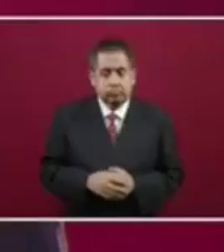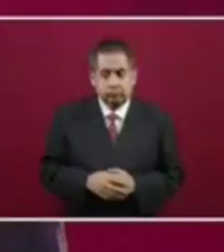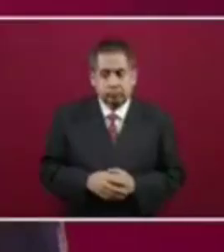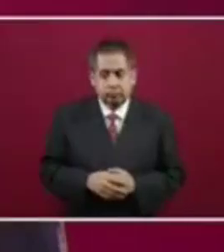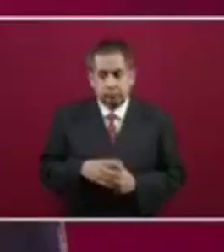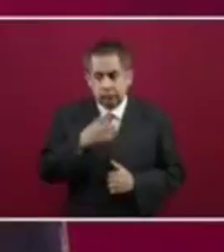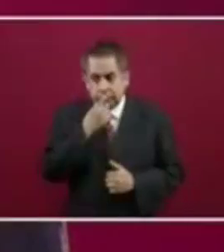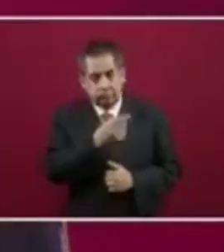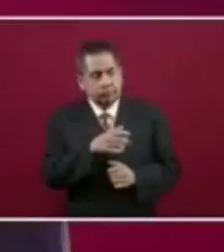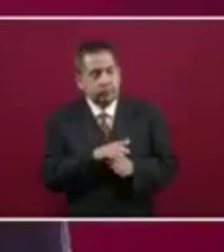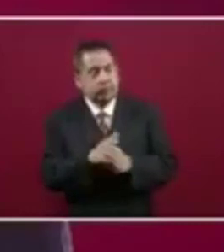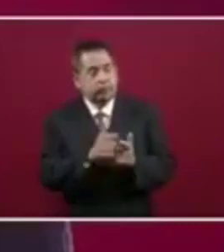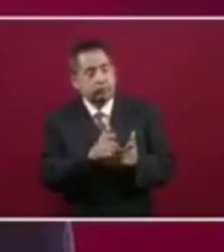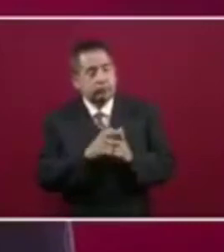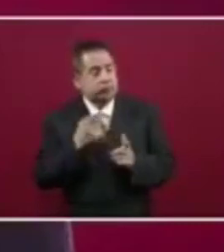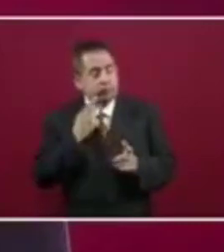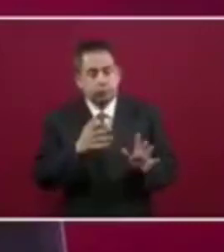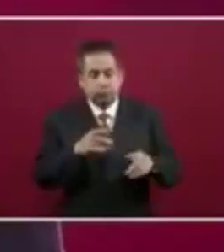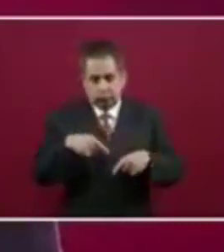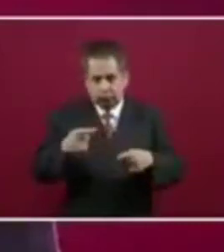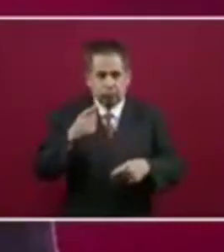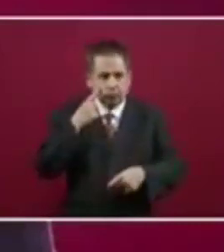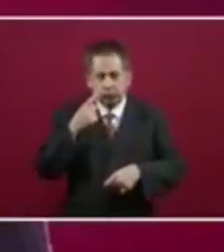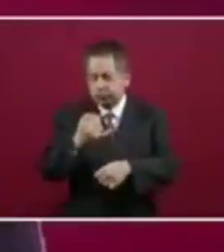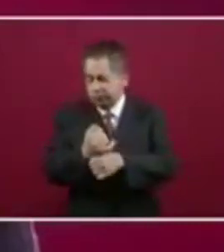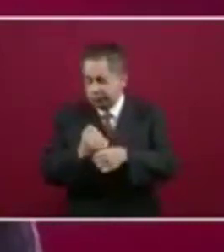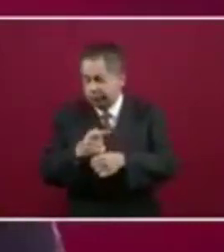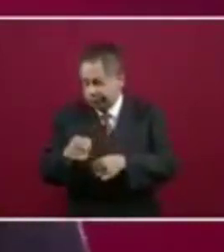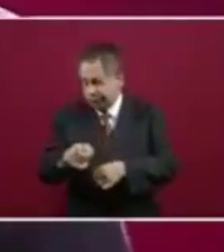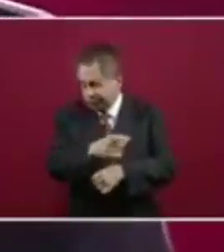decir qué partido fue, se los dejo de tarea.